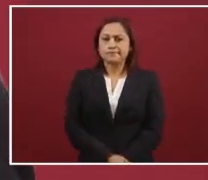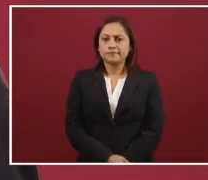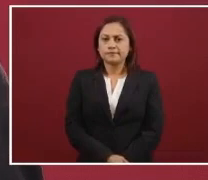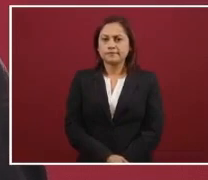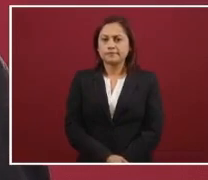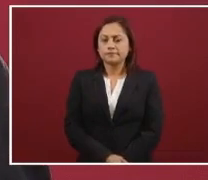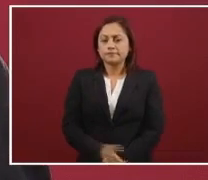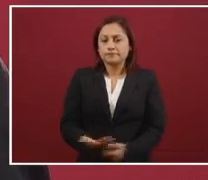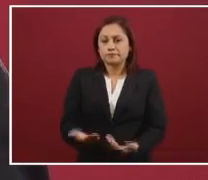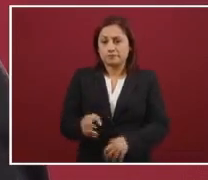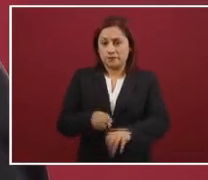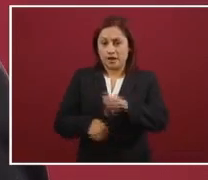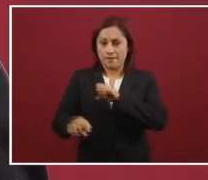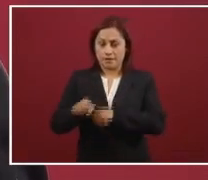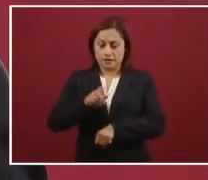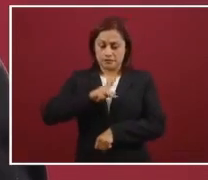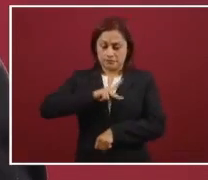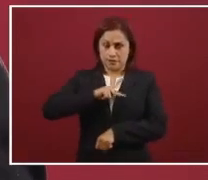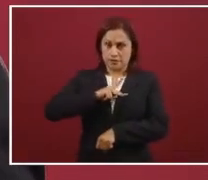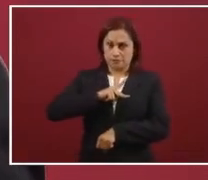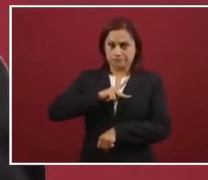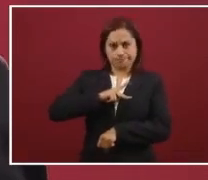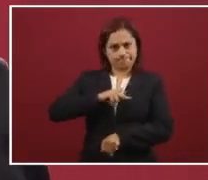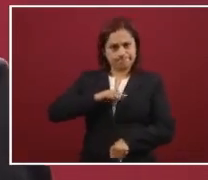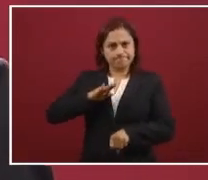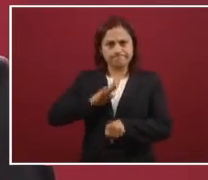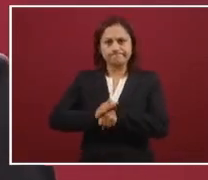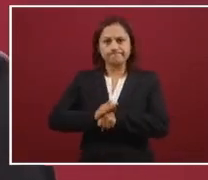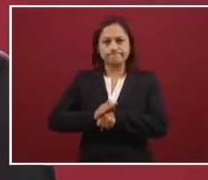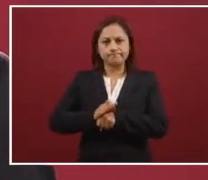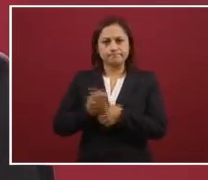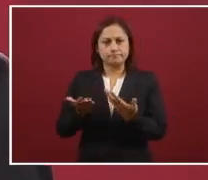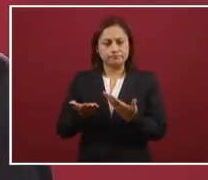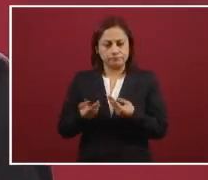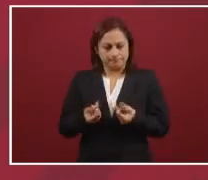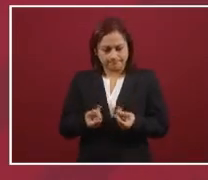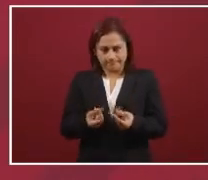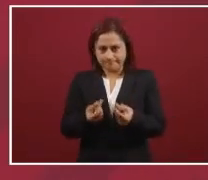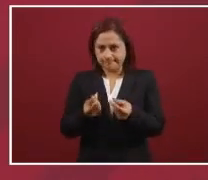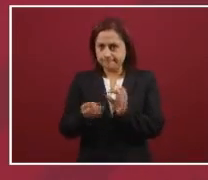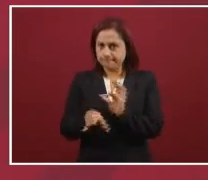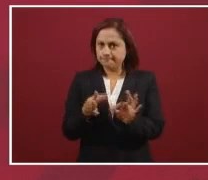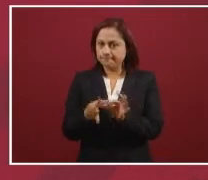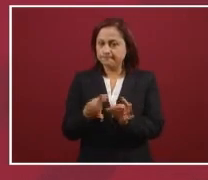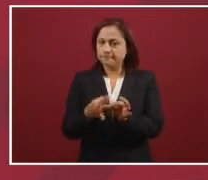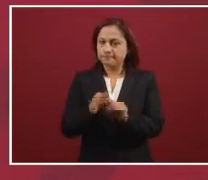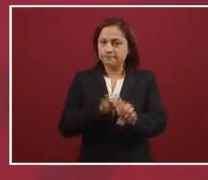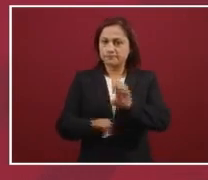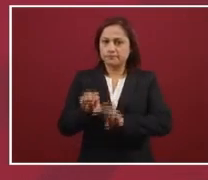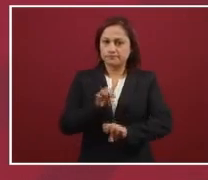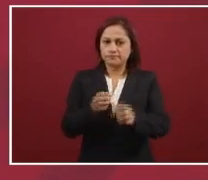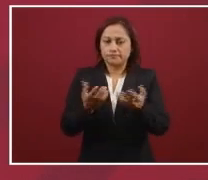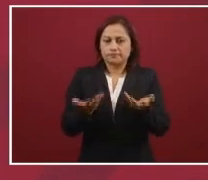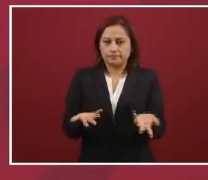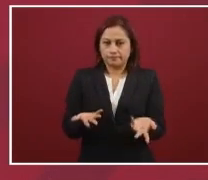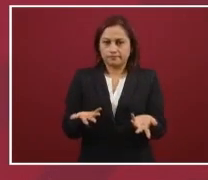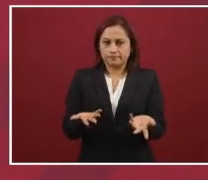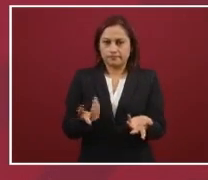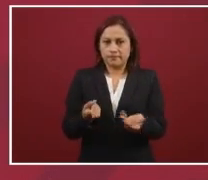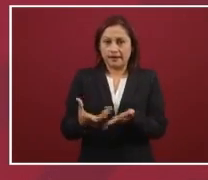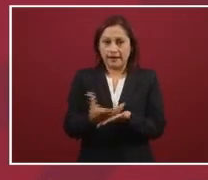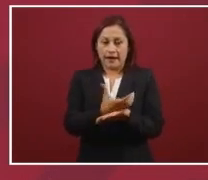defender sus empresas, que sus empresas sean eficientes, que tengan